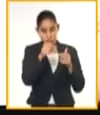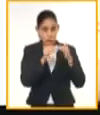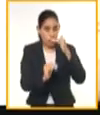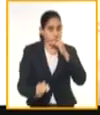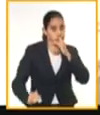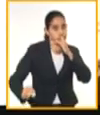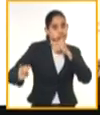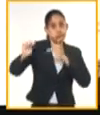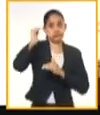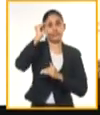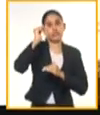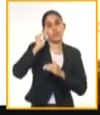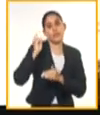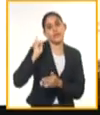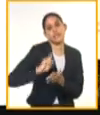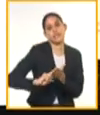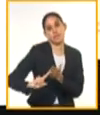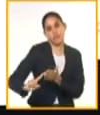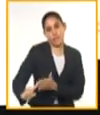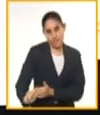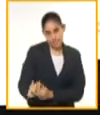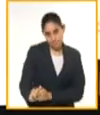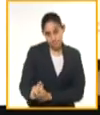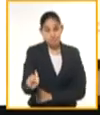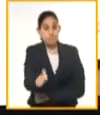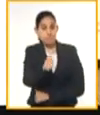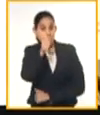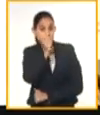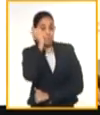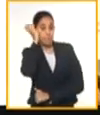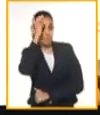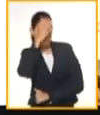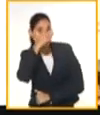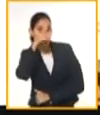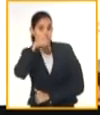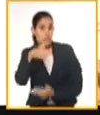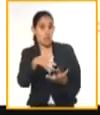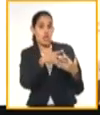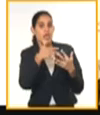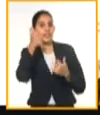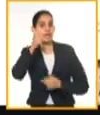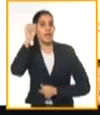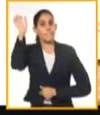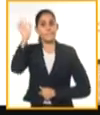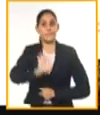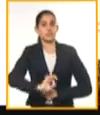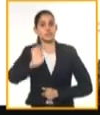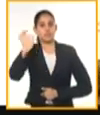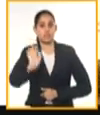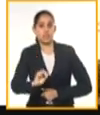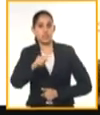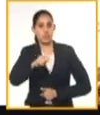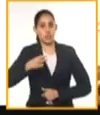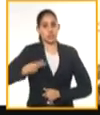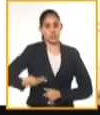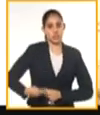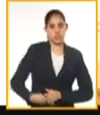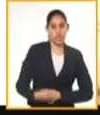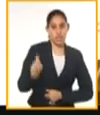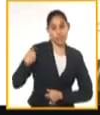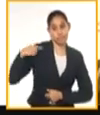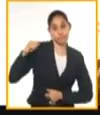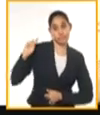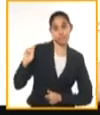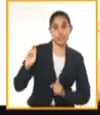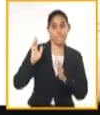hace unas semanas. Ya Trump había impuesto un arancel del 10% a las importaciones chinas el mes pasado, lo